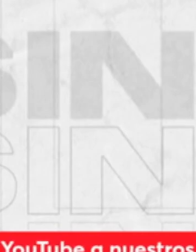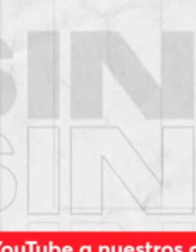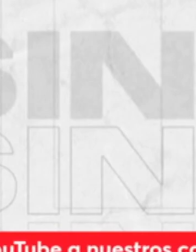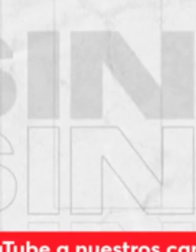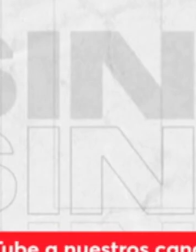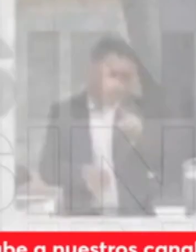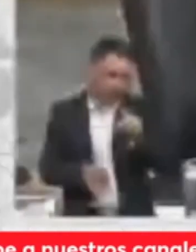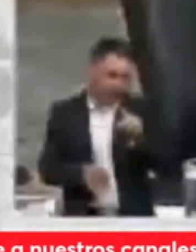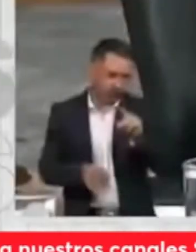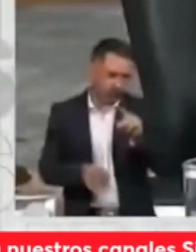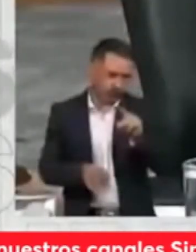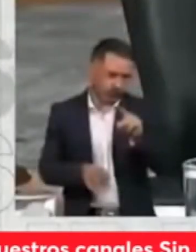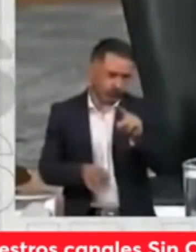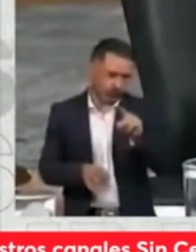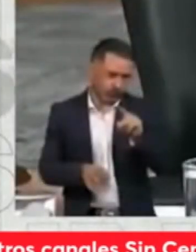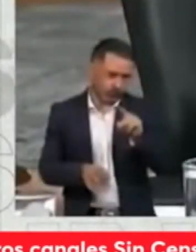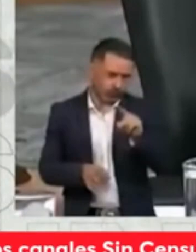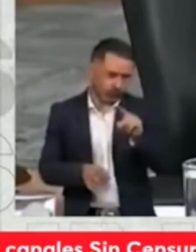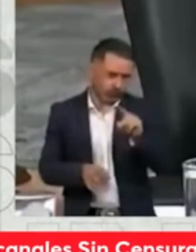consejero electoral